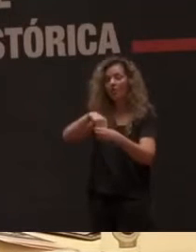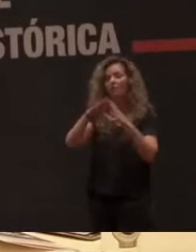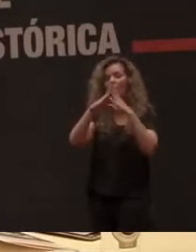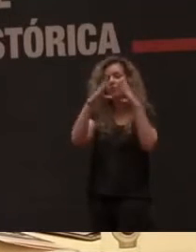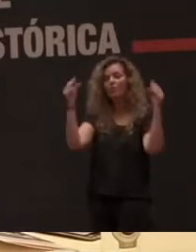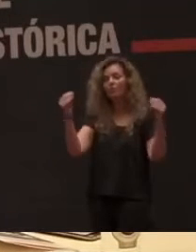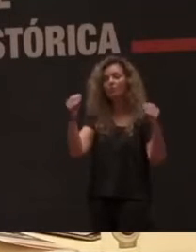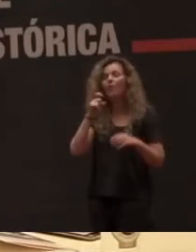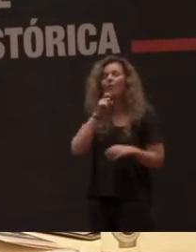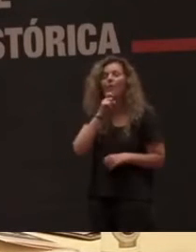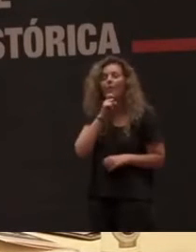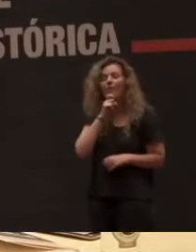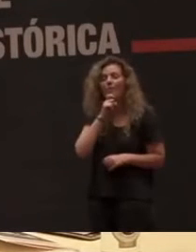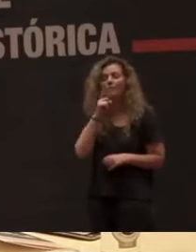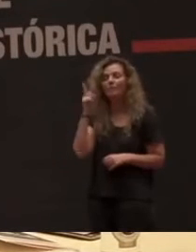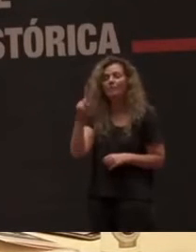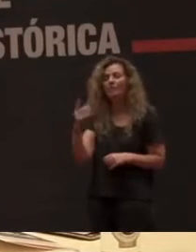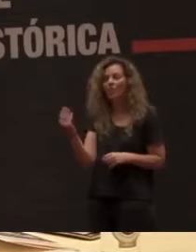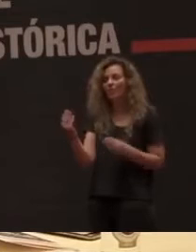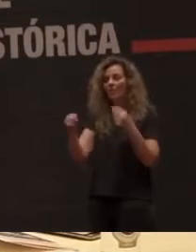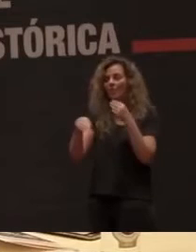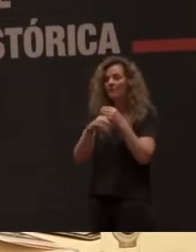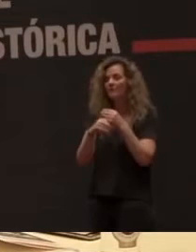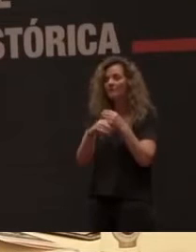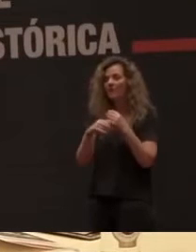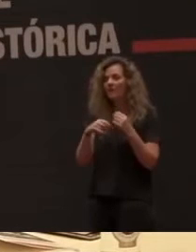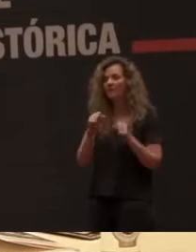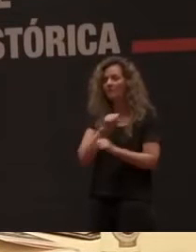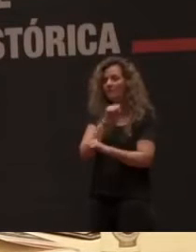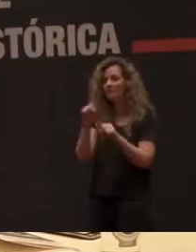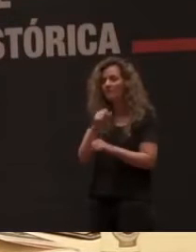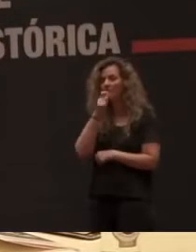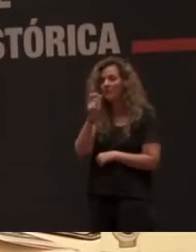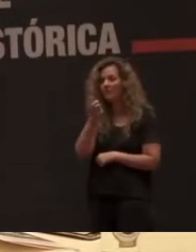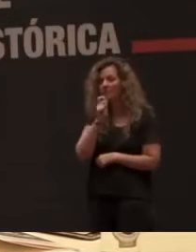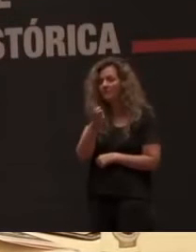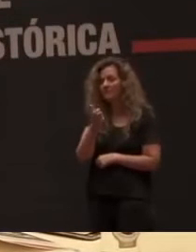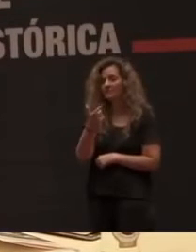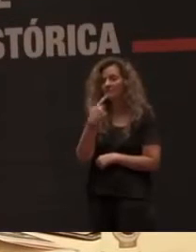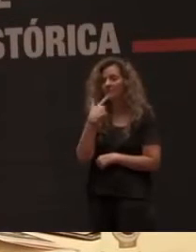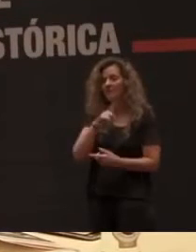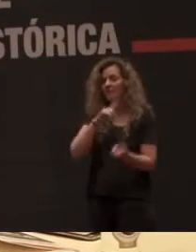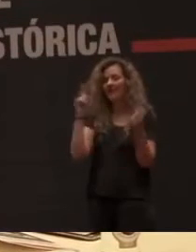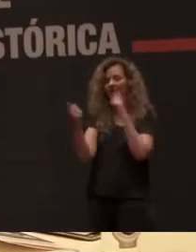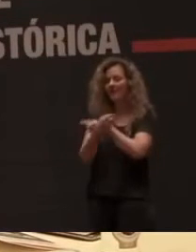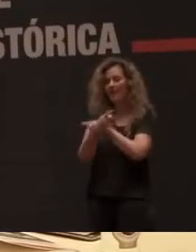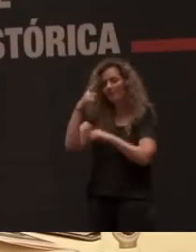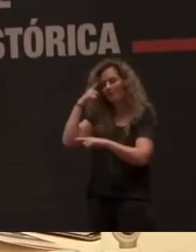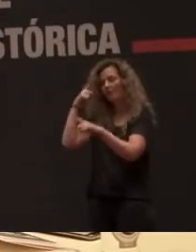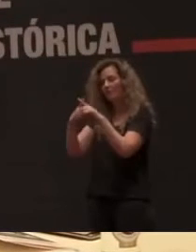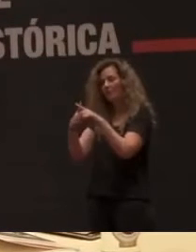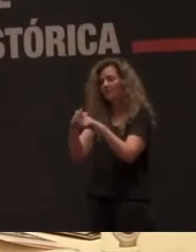e tamén como se engañou o factor da protesta decisivo para que ese cambio de régimen, en